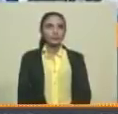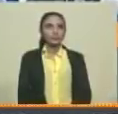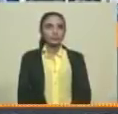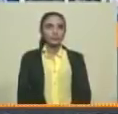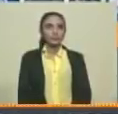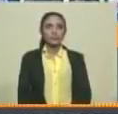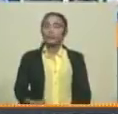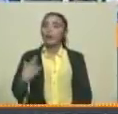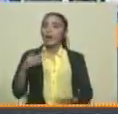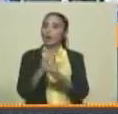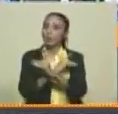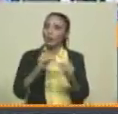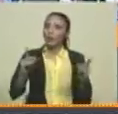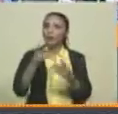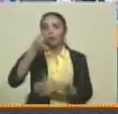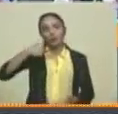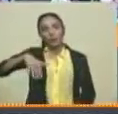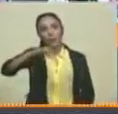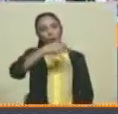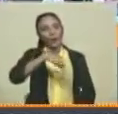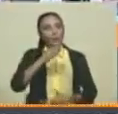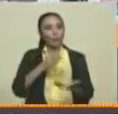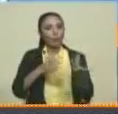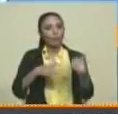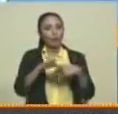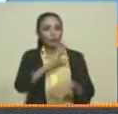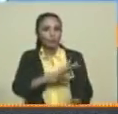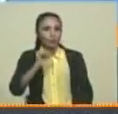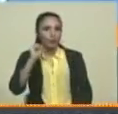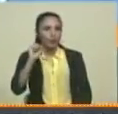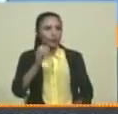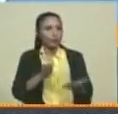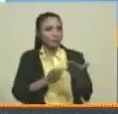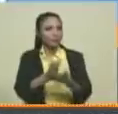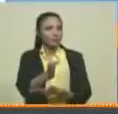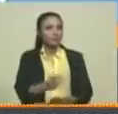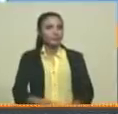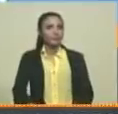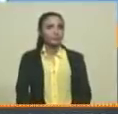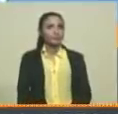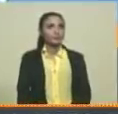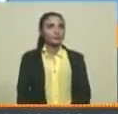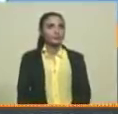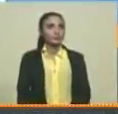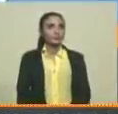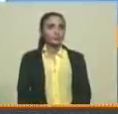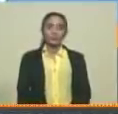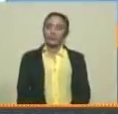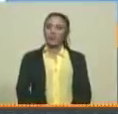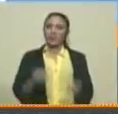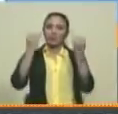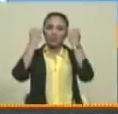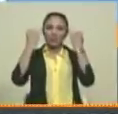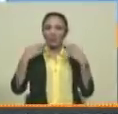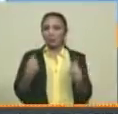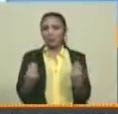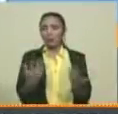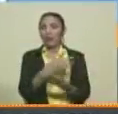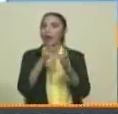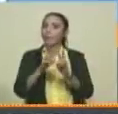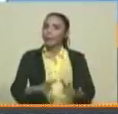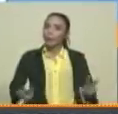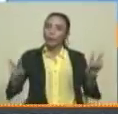democracia protagónica, popular, directa, socialista, basada en